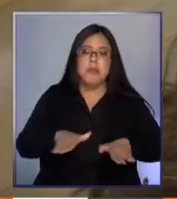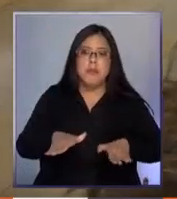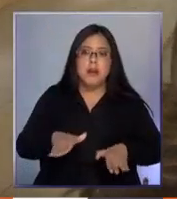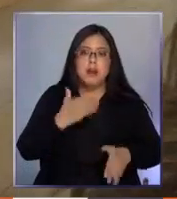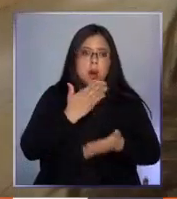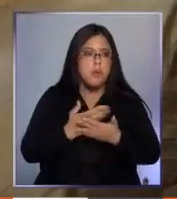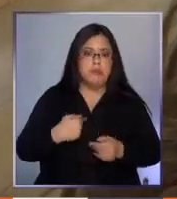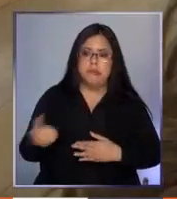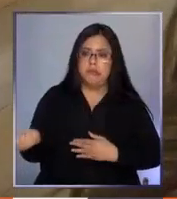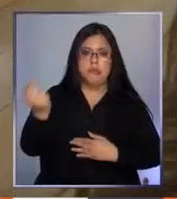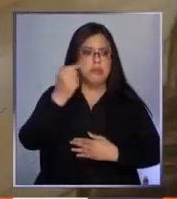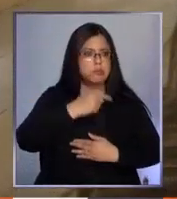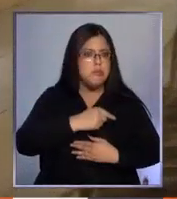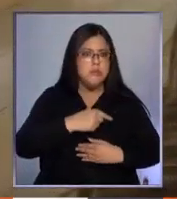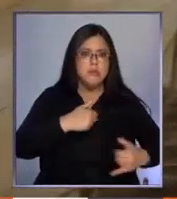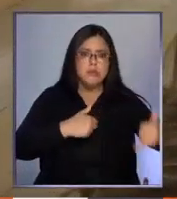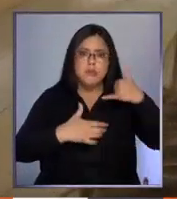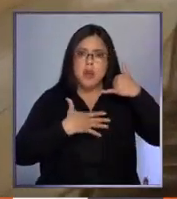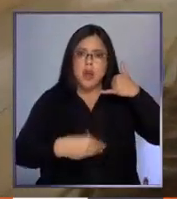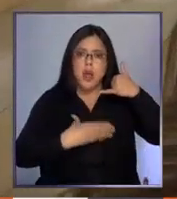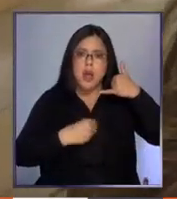aquí, mi hija me llamaba de Copiapó